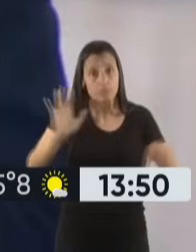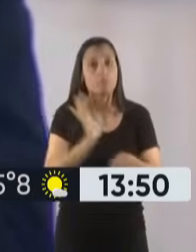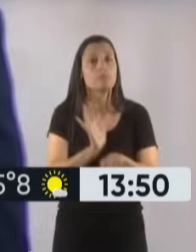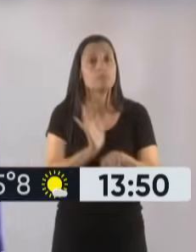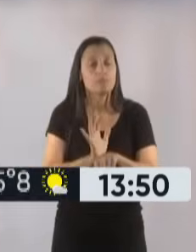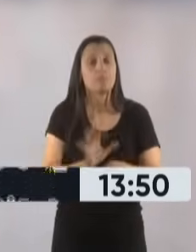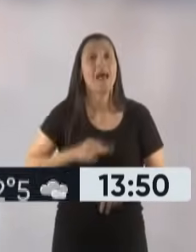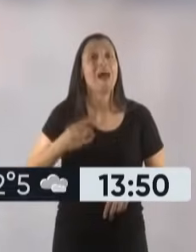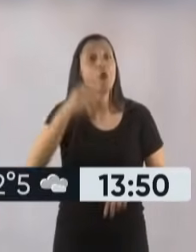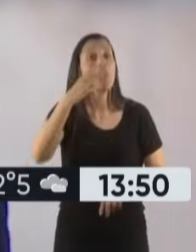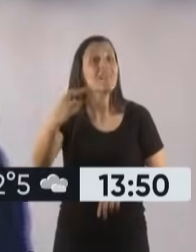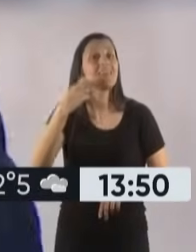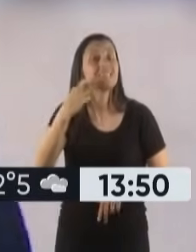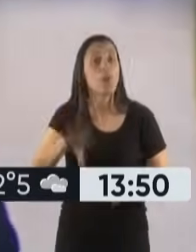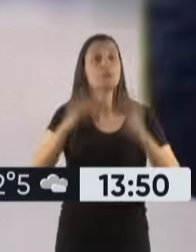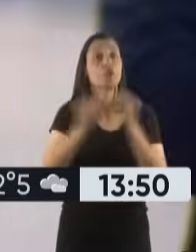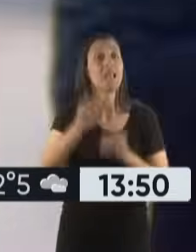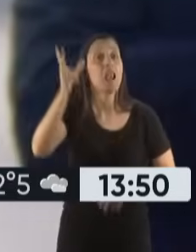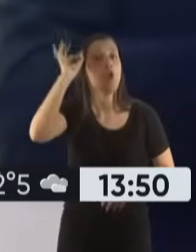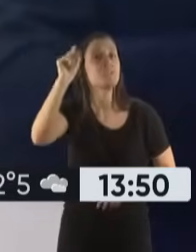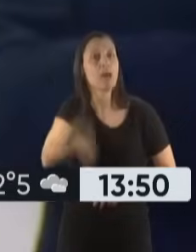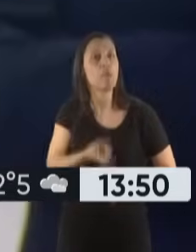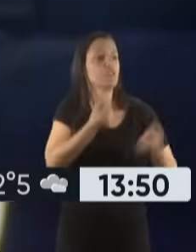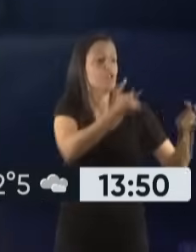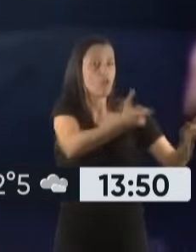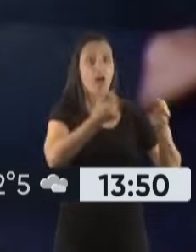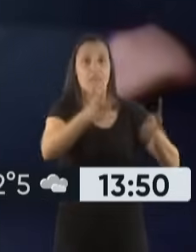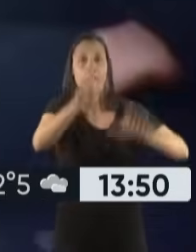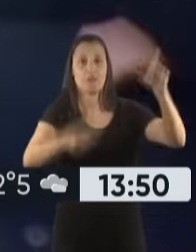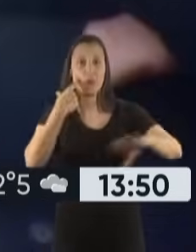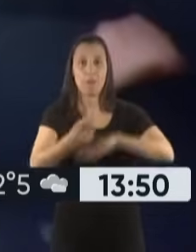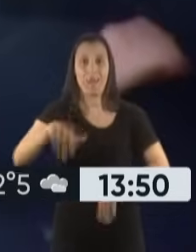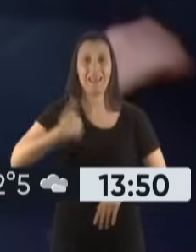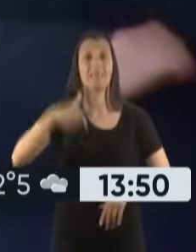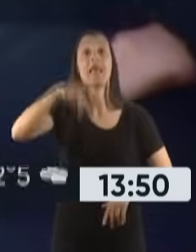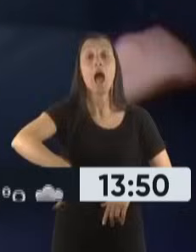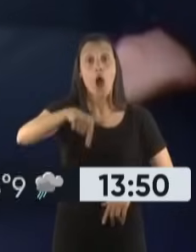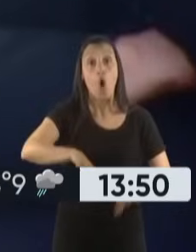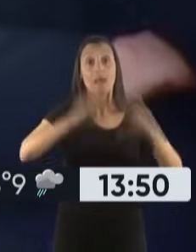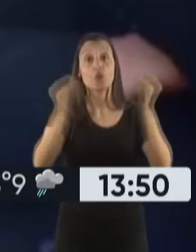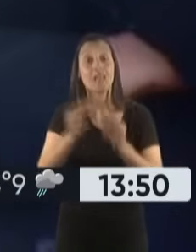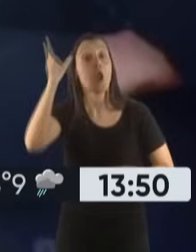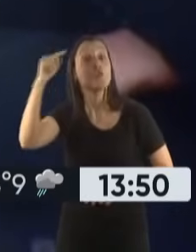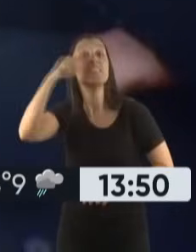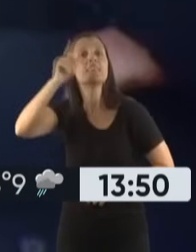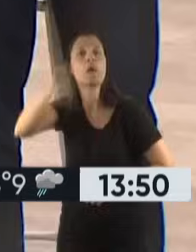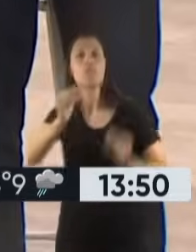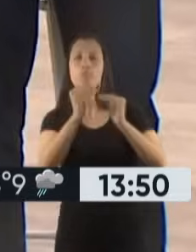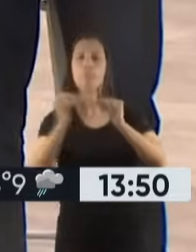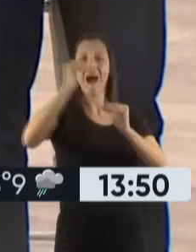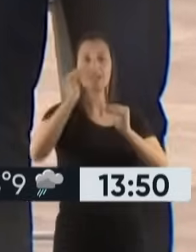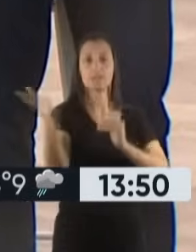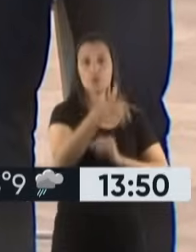en el año 2019 llegaba al 80% de los argentinos el agua potable. Hoy llega al 87% de los